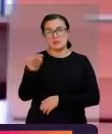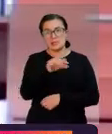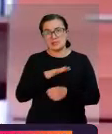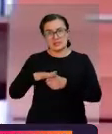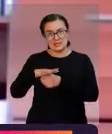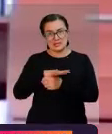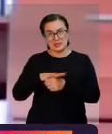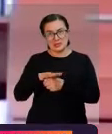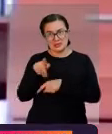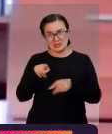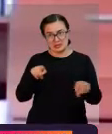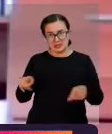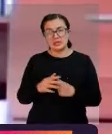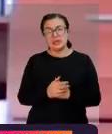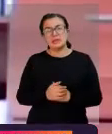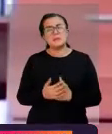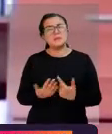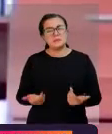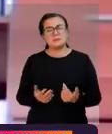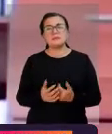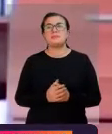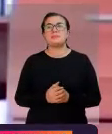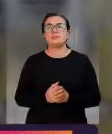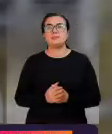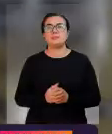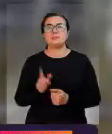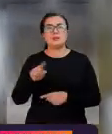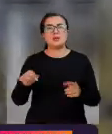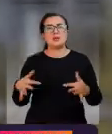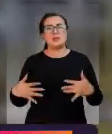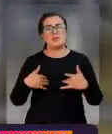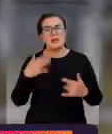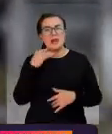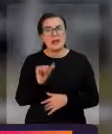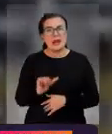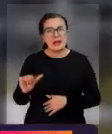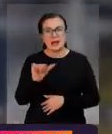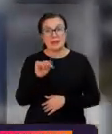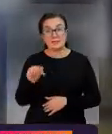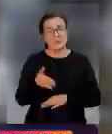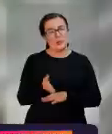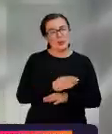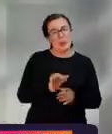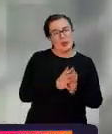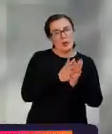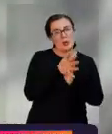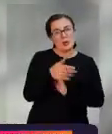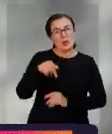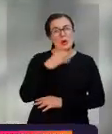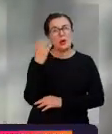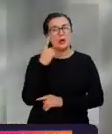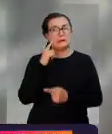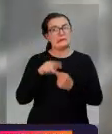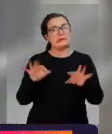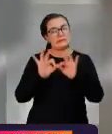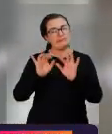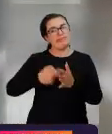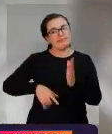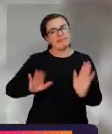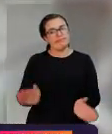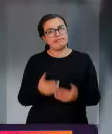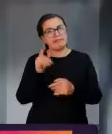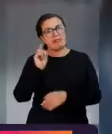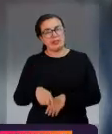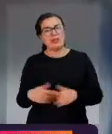son de víctimas mujeres otro de los aspectos a mejorar de colombia según naciones unidas tiene que ver con la prevención